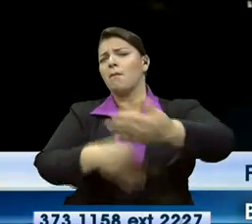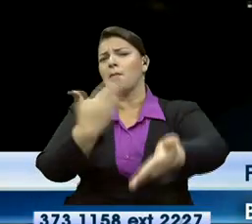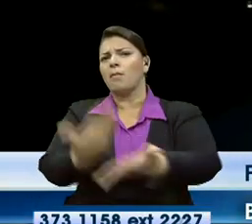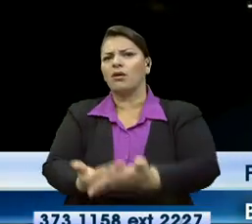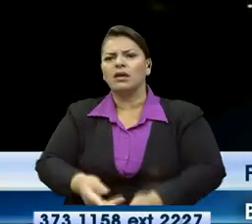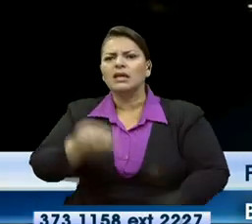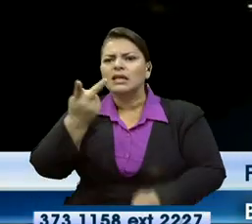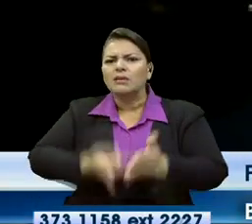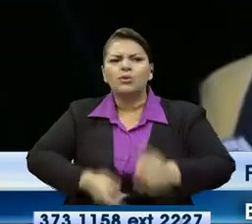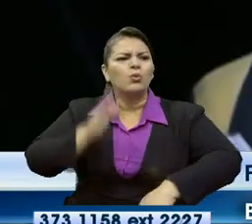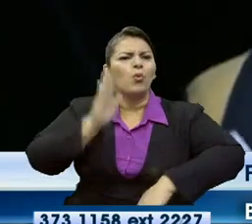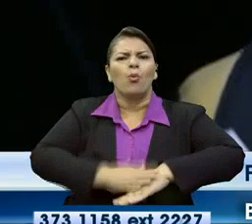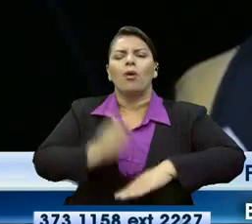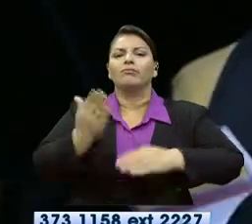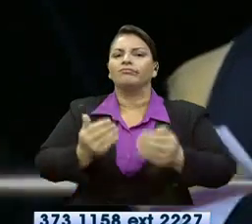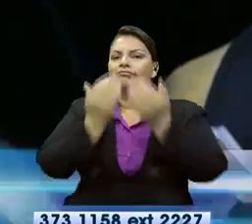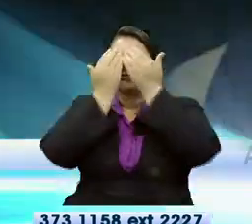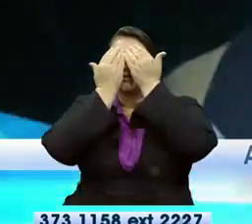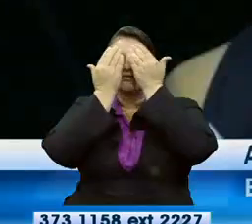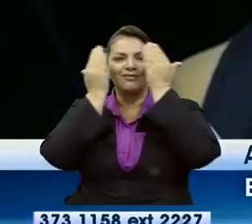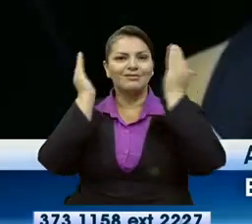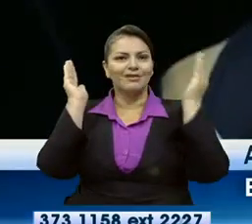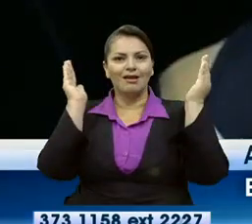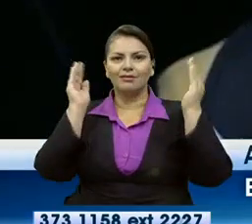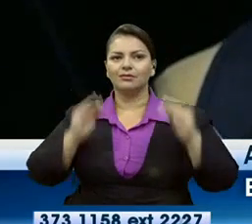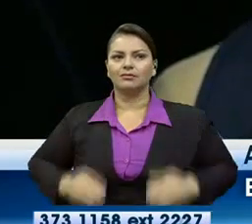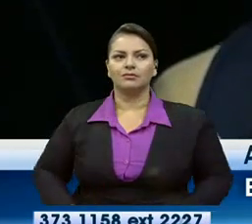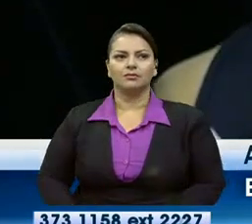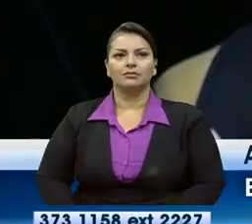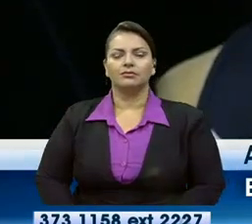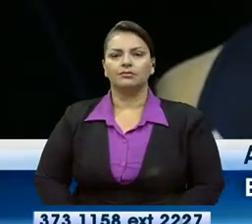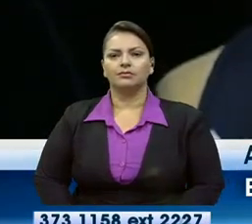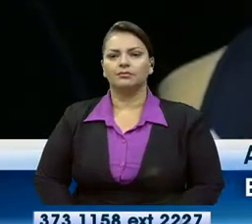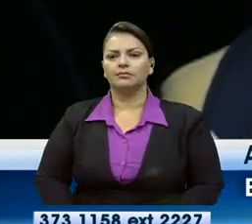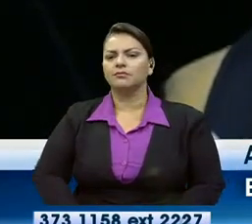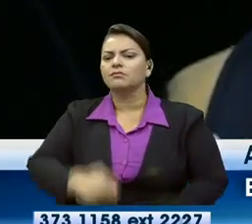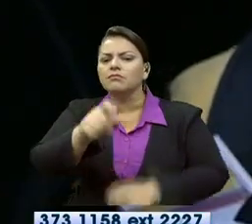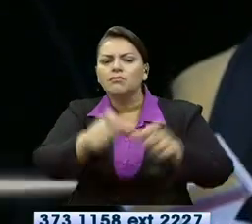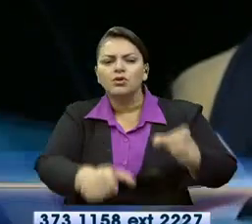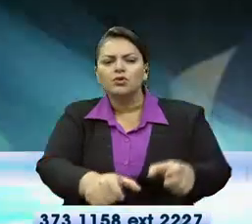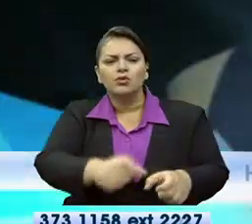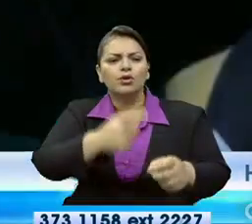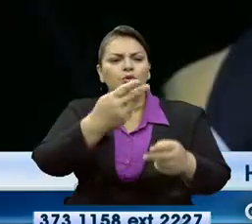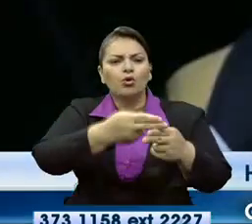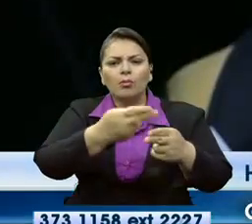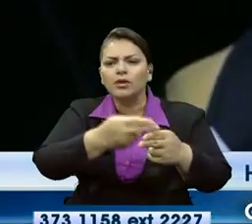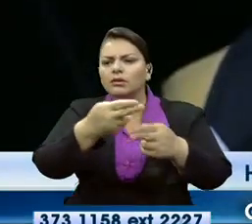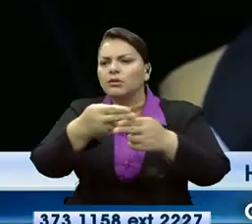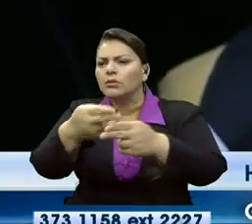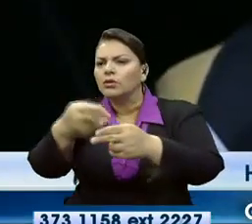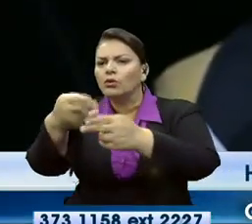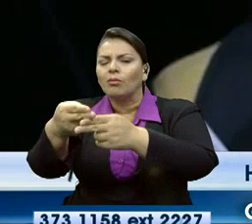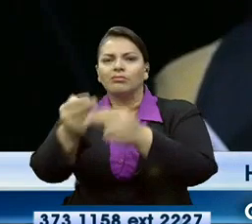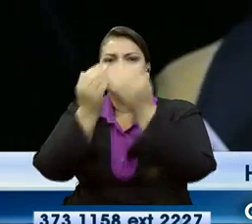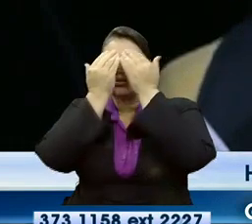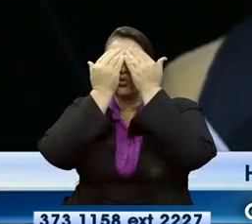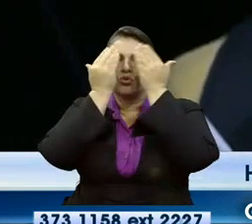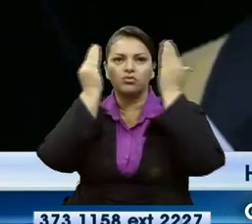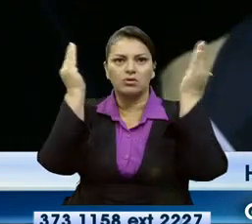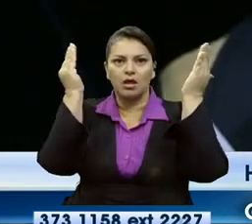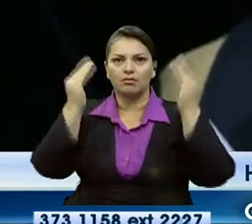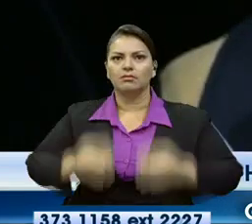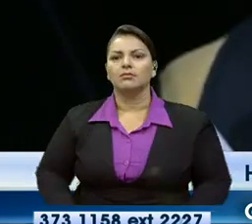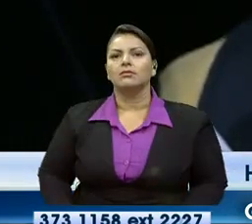que ocasionó todo esto. Confirmamos todavía exactamente los nombres en sí, pero tenemos por familiares que reconocieron